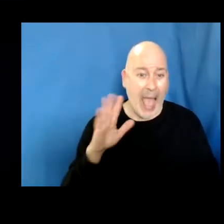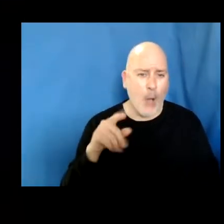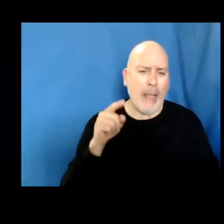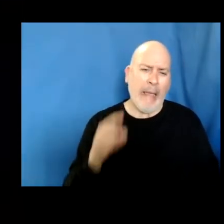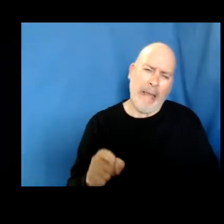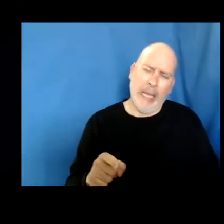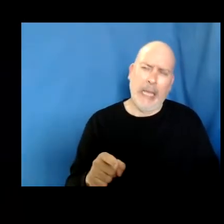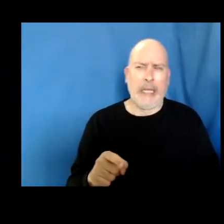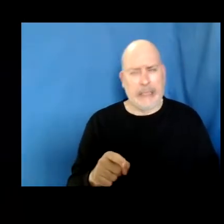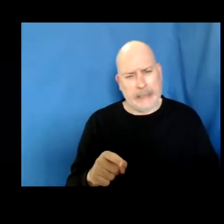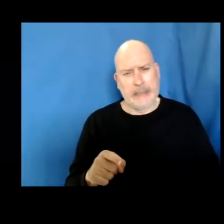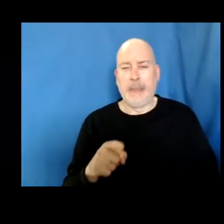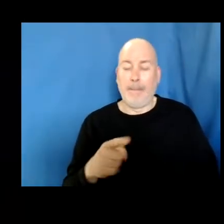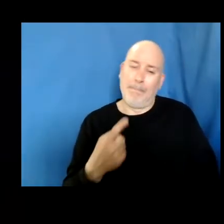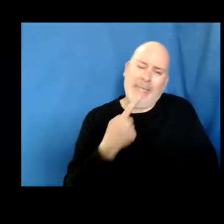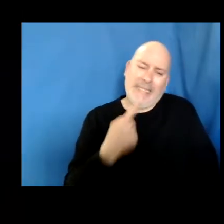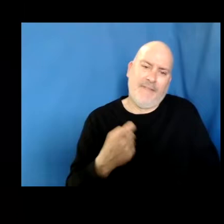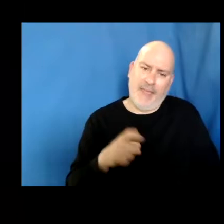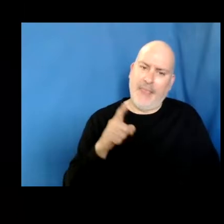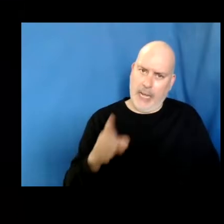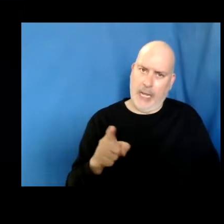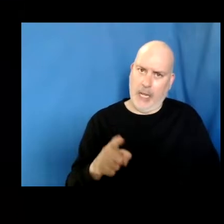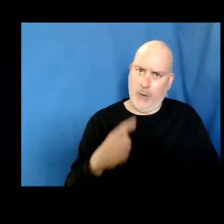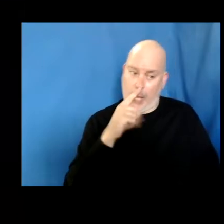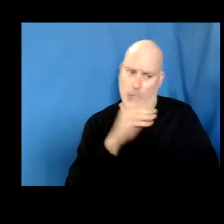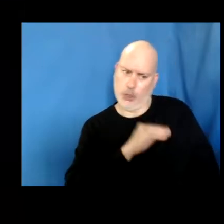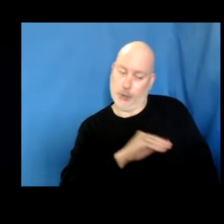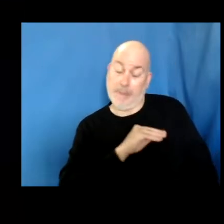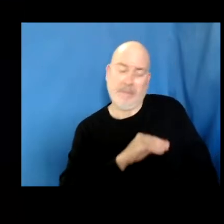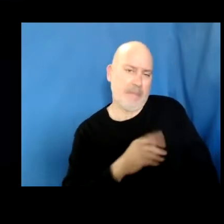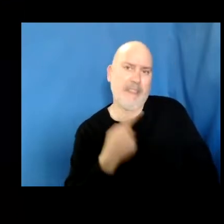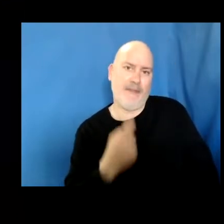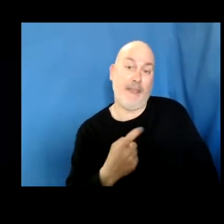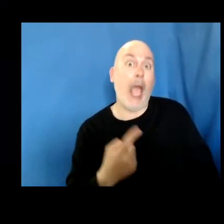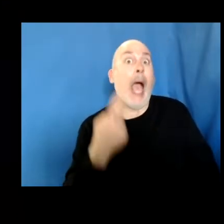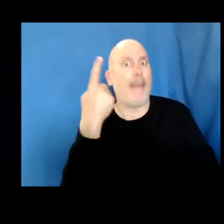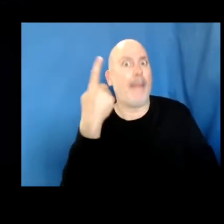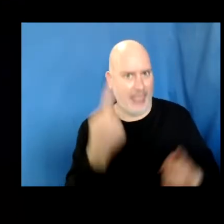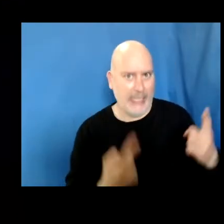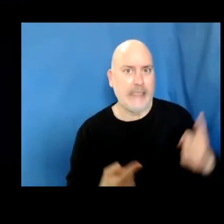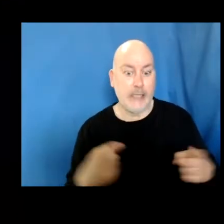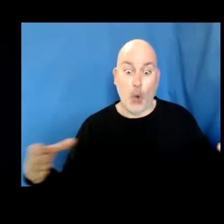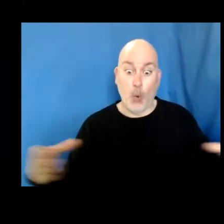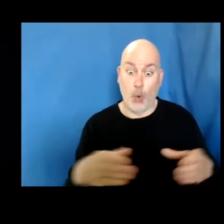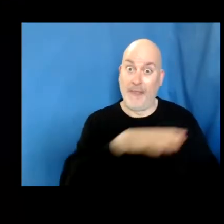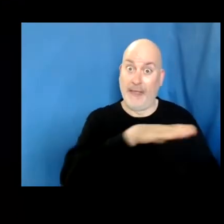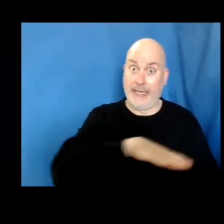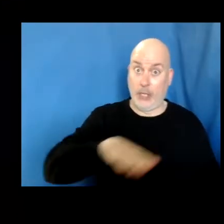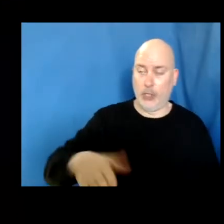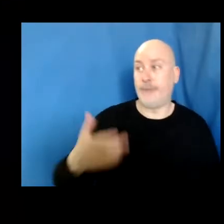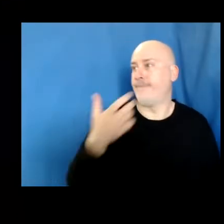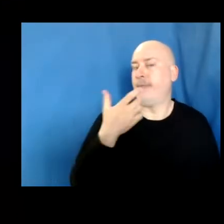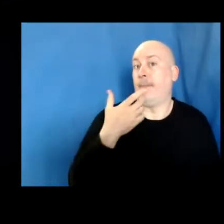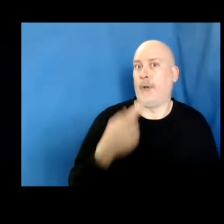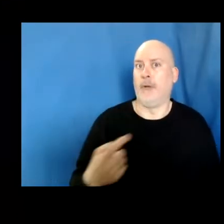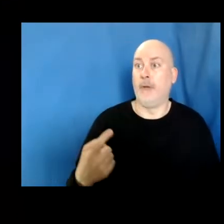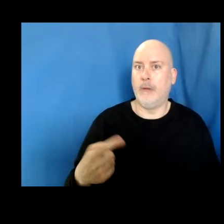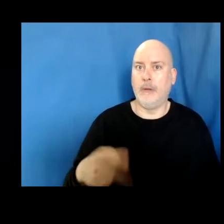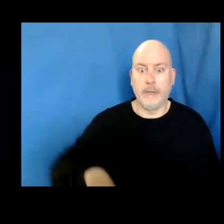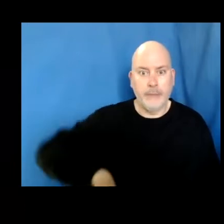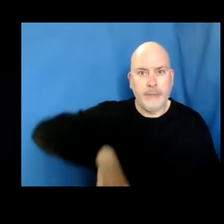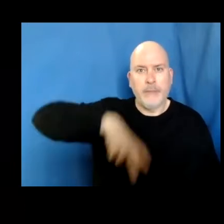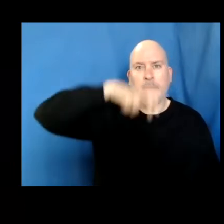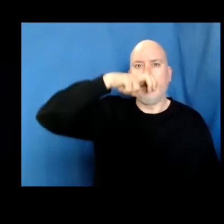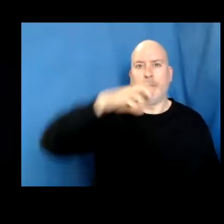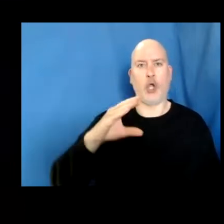más difícil de sospecharse, pero alguna vez han venido grupos de niños que, por ejemplo, se han intoxicado con cloro